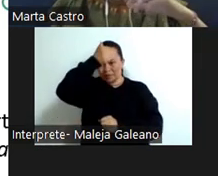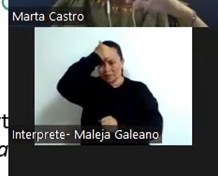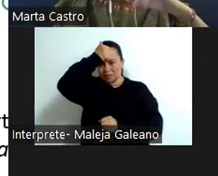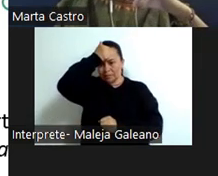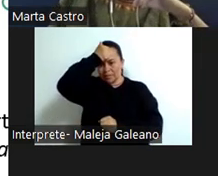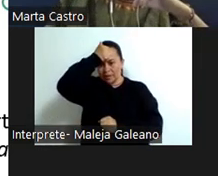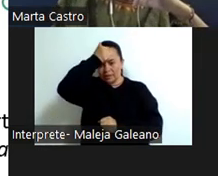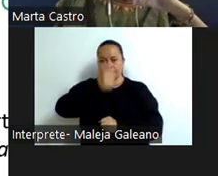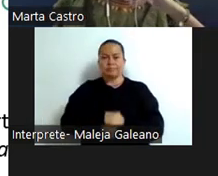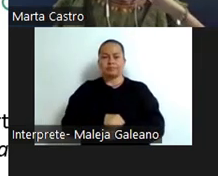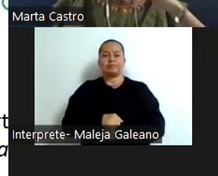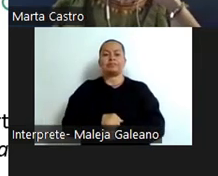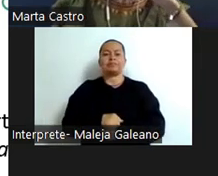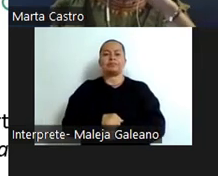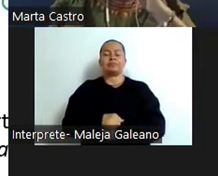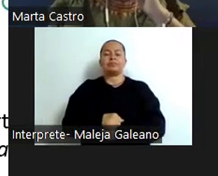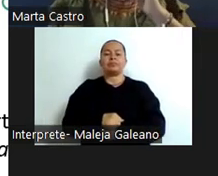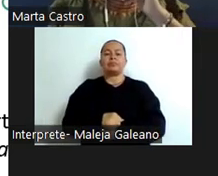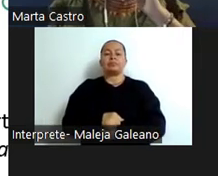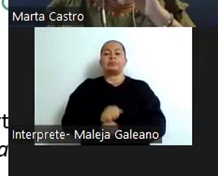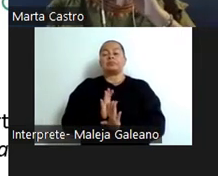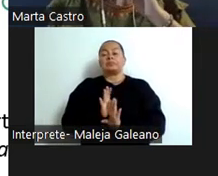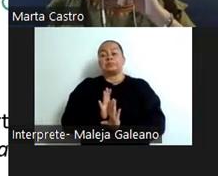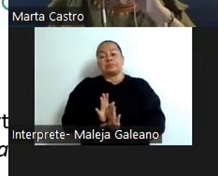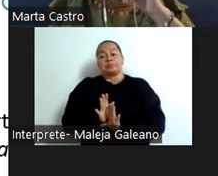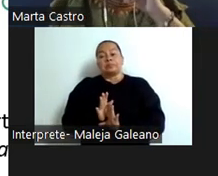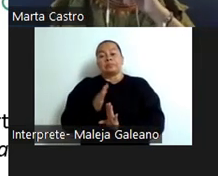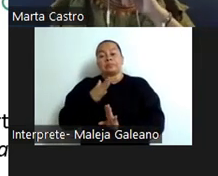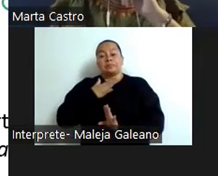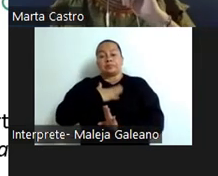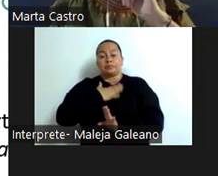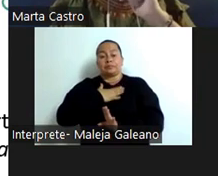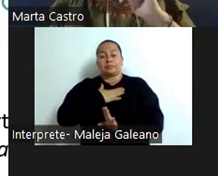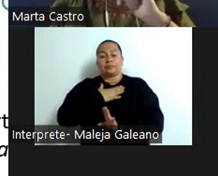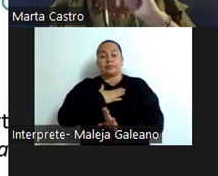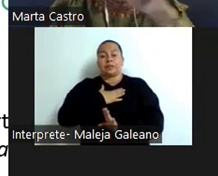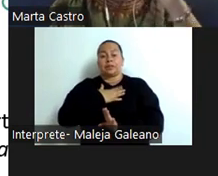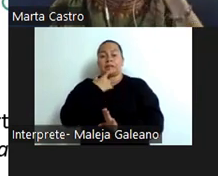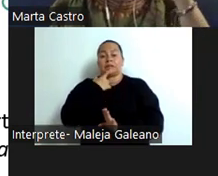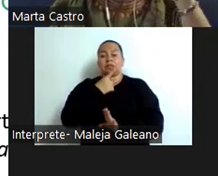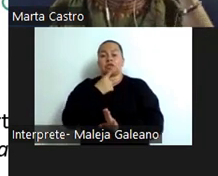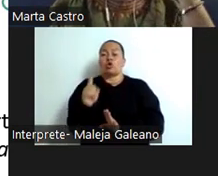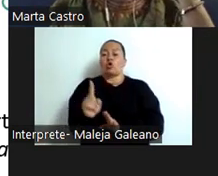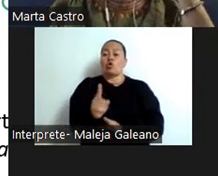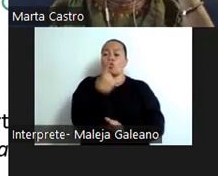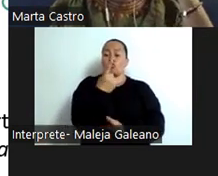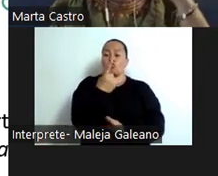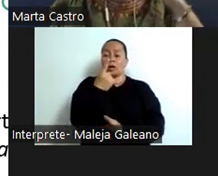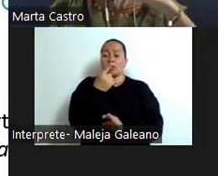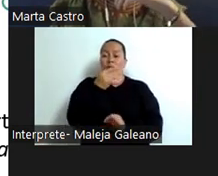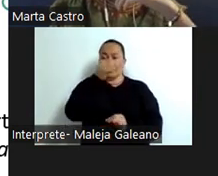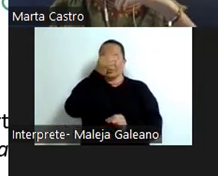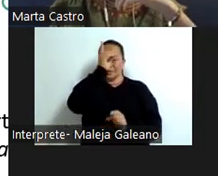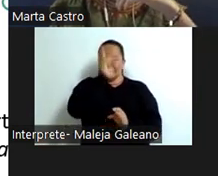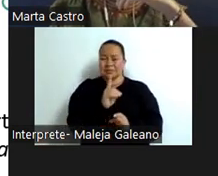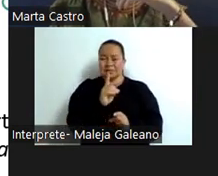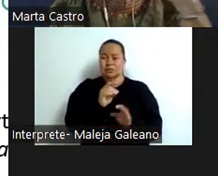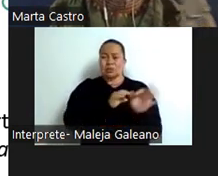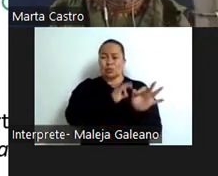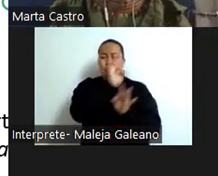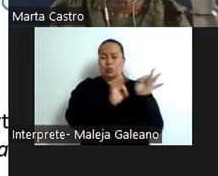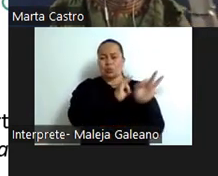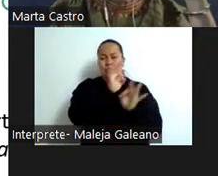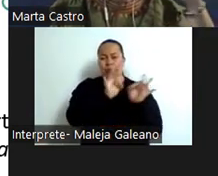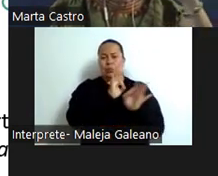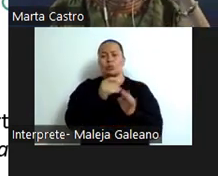eh en en la jurisprudencia no es unánime en referirse al derecho al cuidado derecho lo de